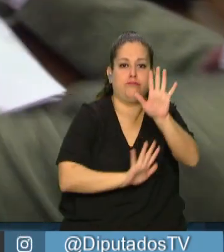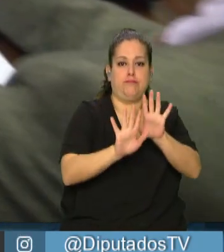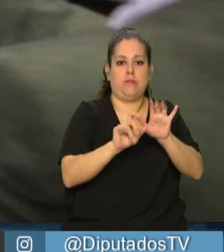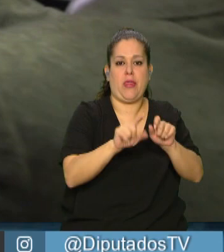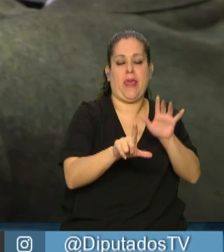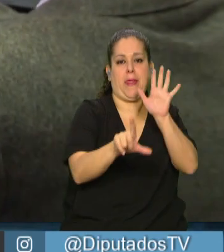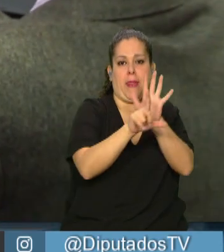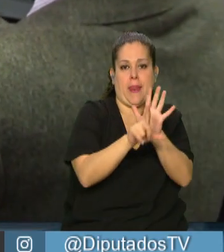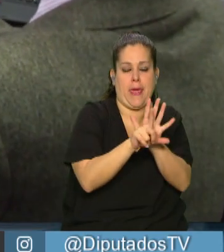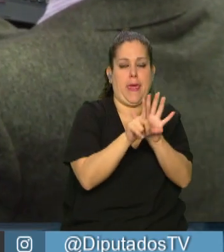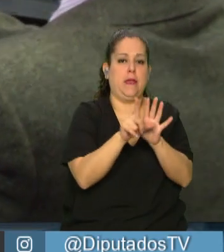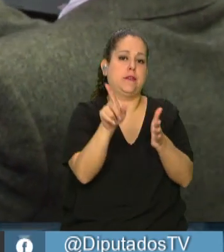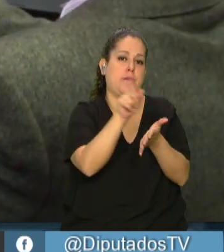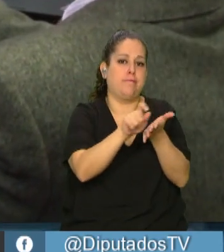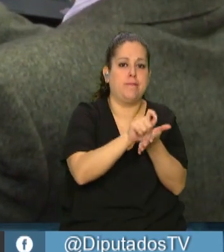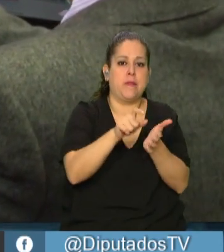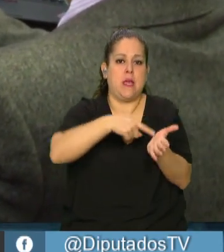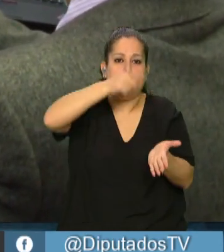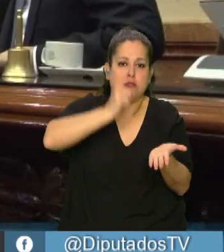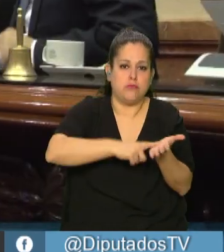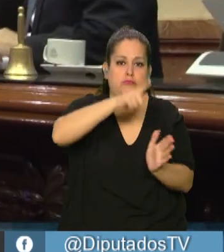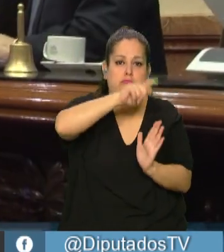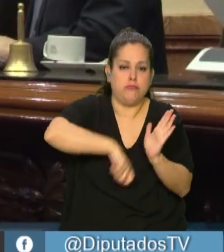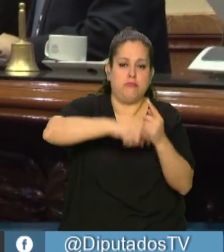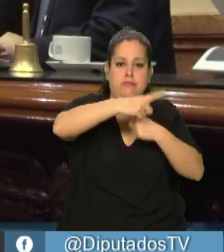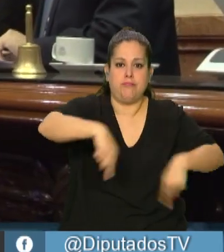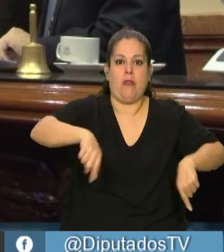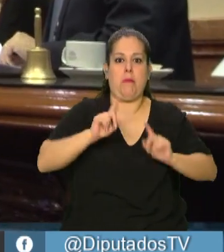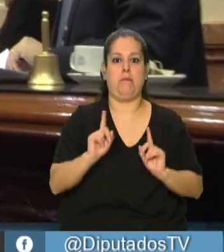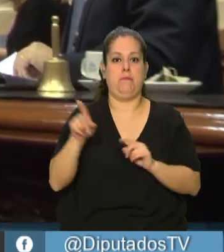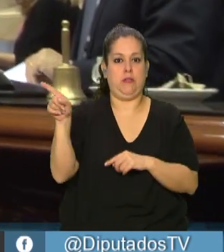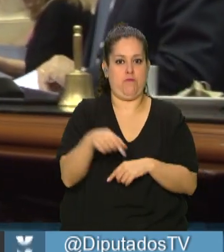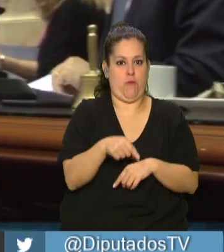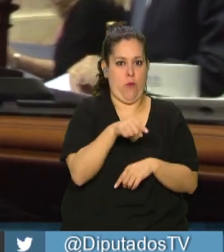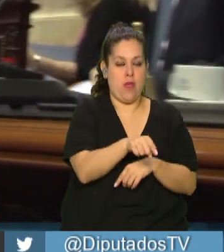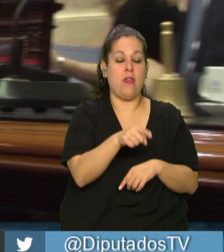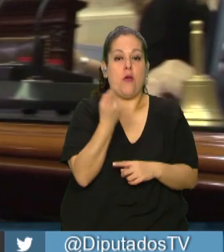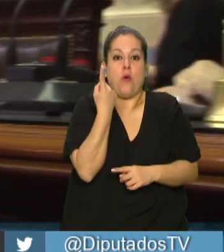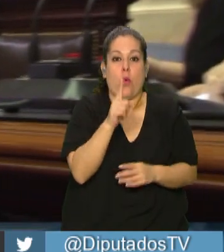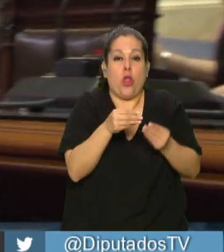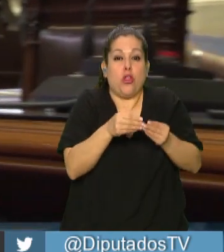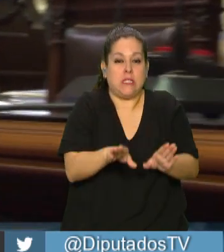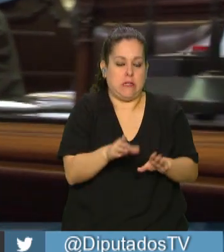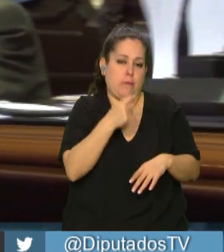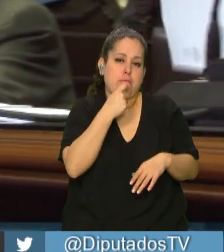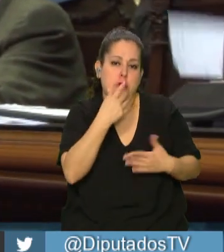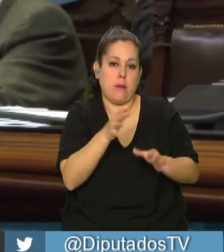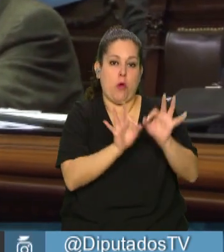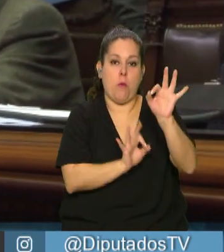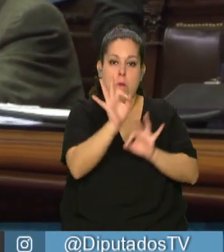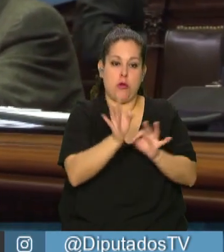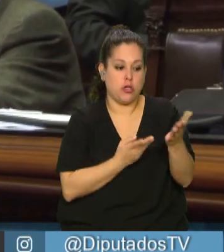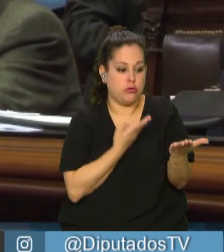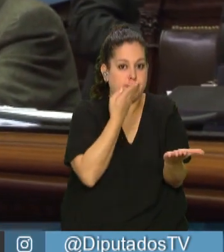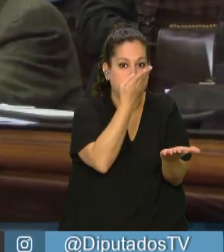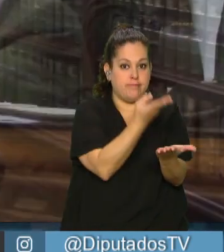las leyes, las resoluciones, declaraciones. Desde que se inicia un proyecto